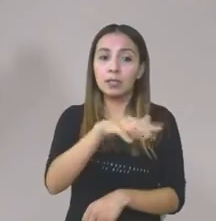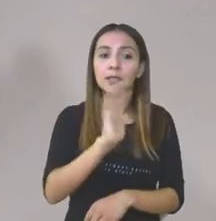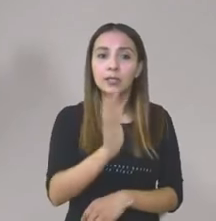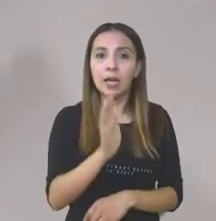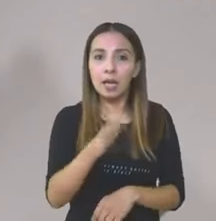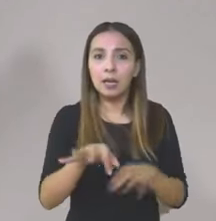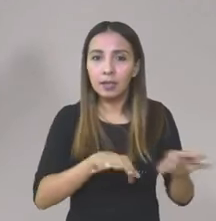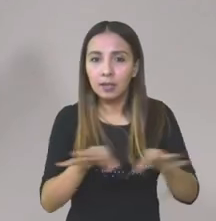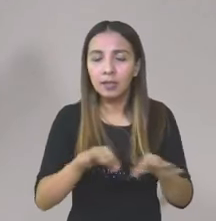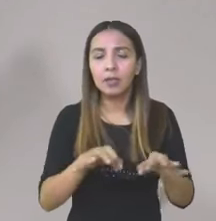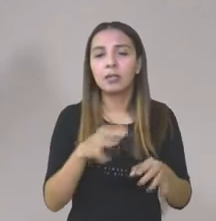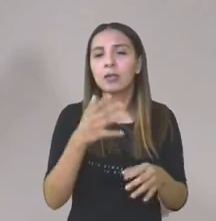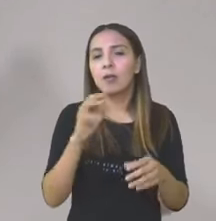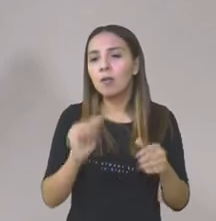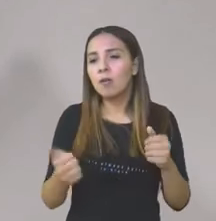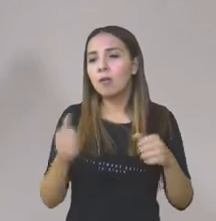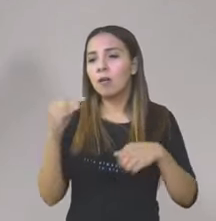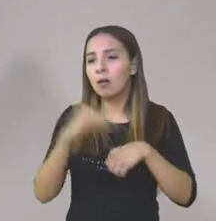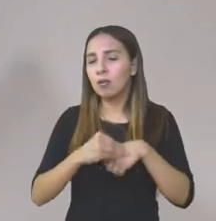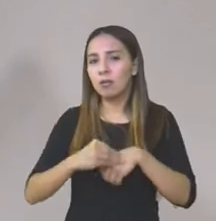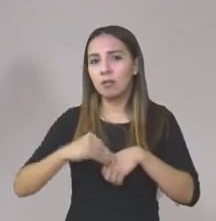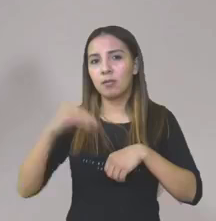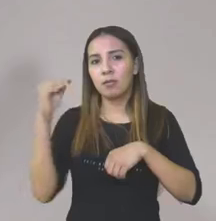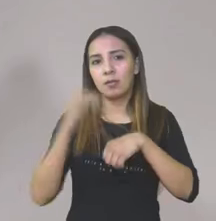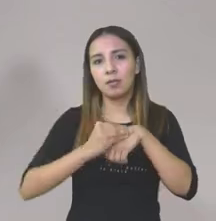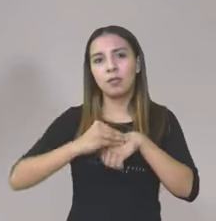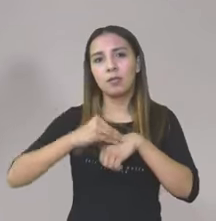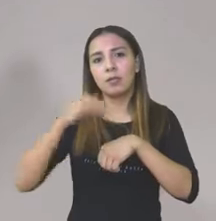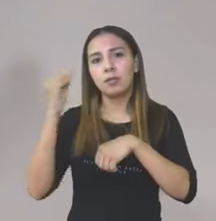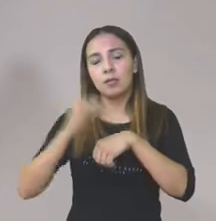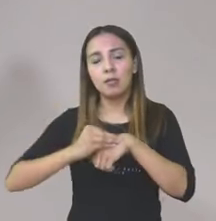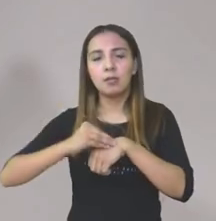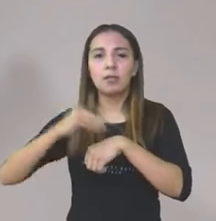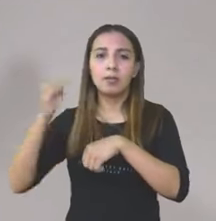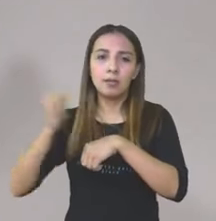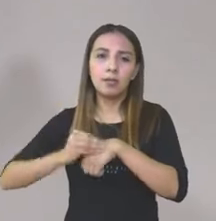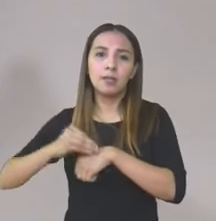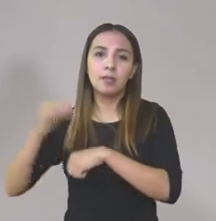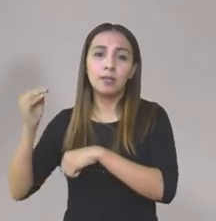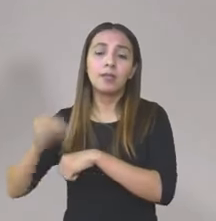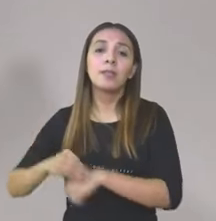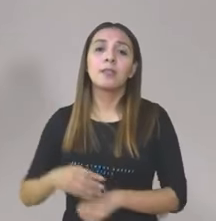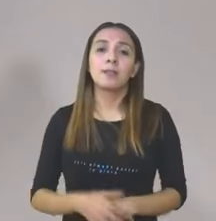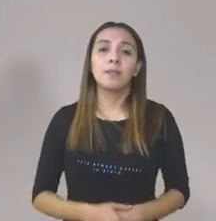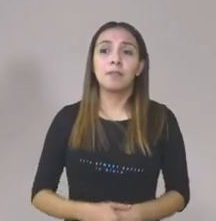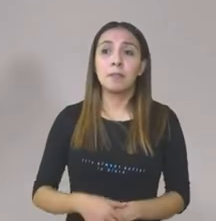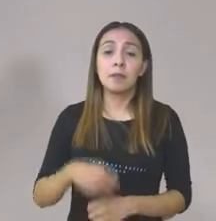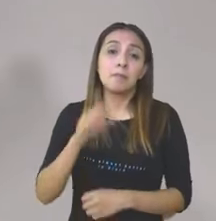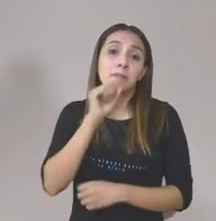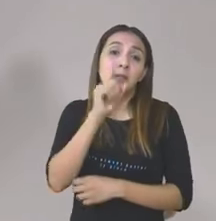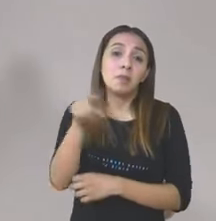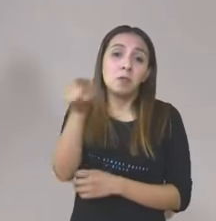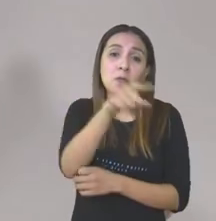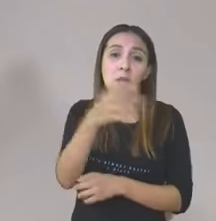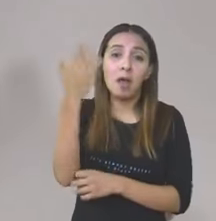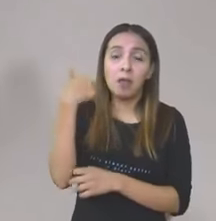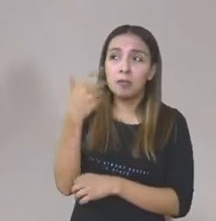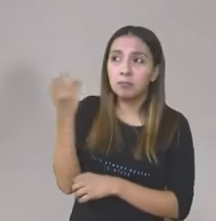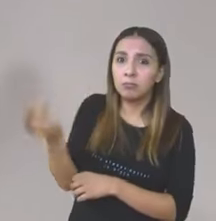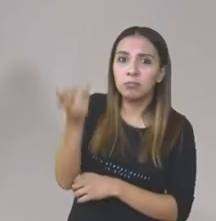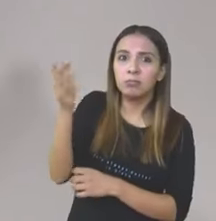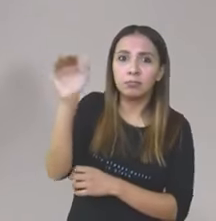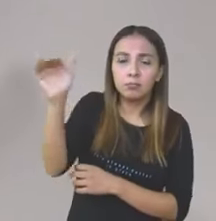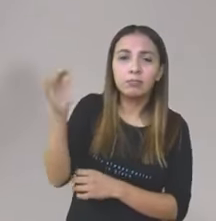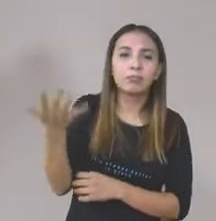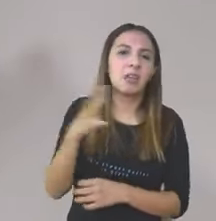ello, etcétera, etcétera, etcétera, etcétera. Y las que usted le hayan dicho y no aparecen en